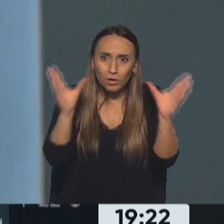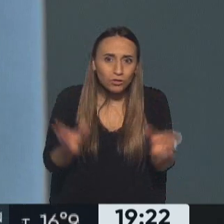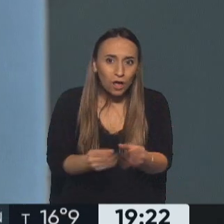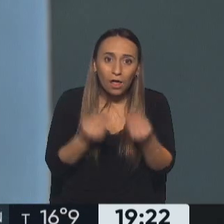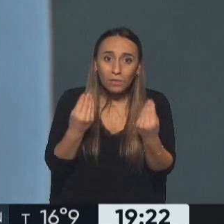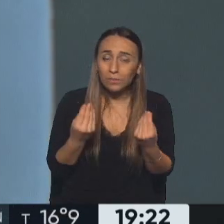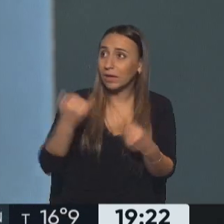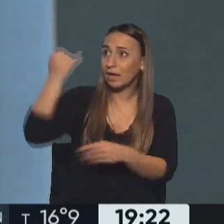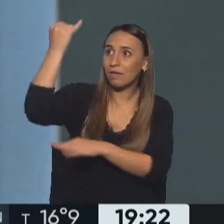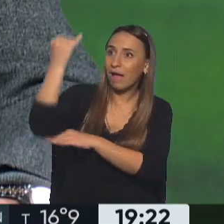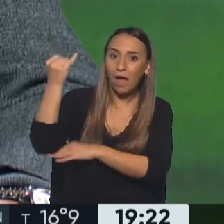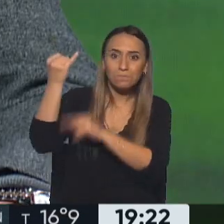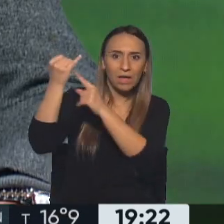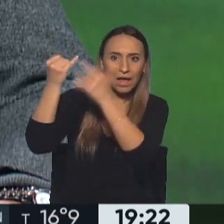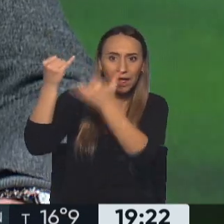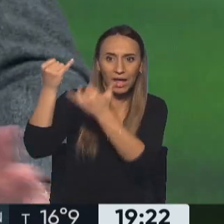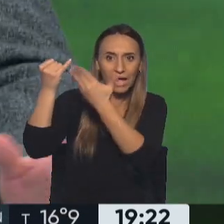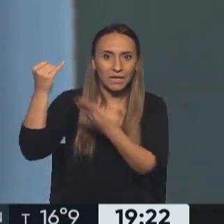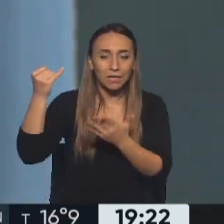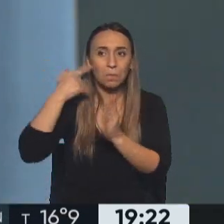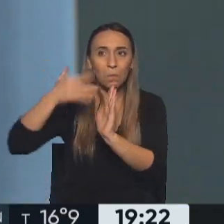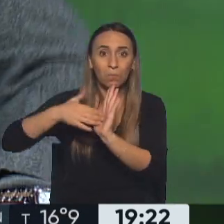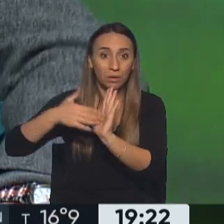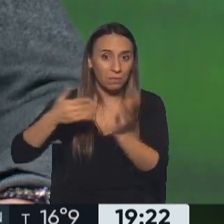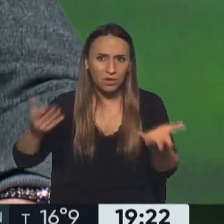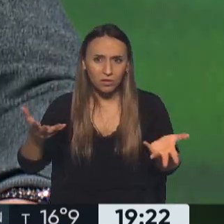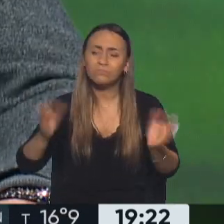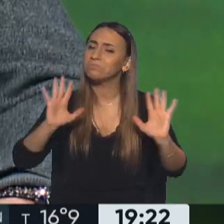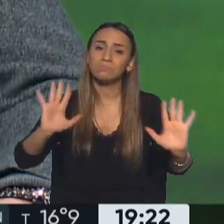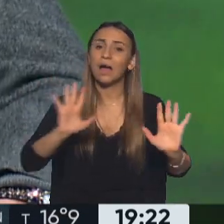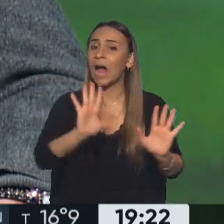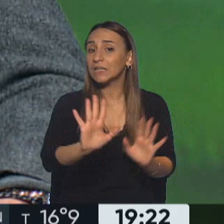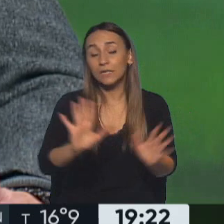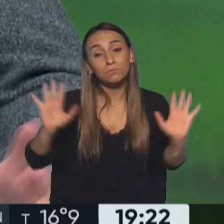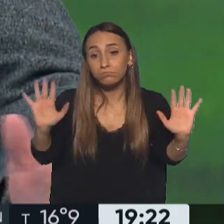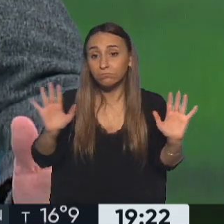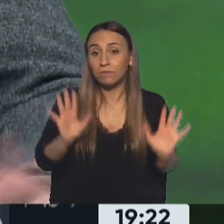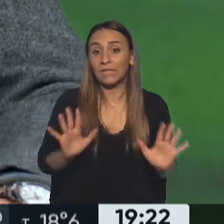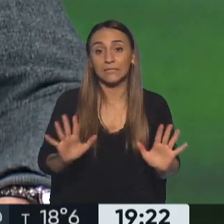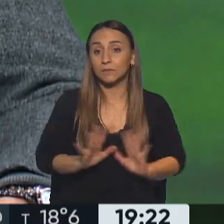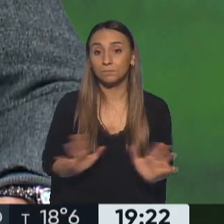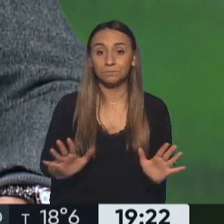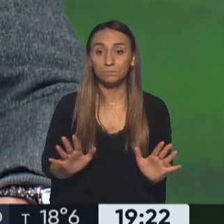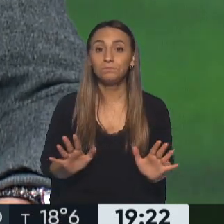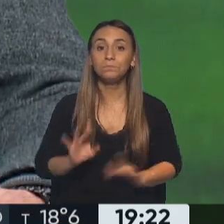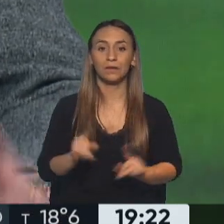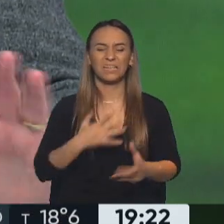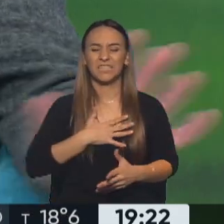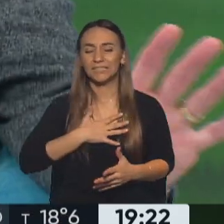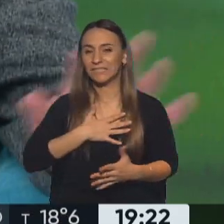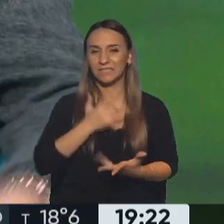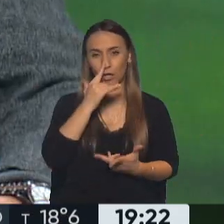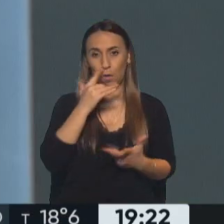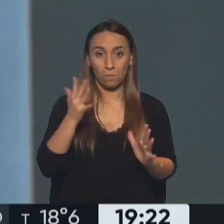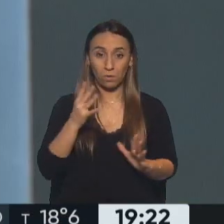buscar a la persona para detenerlo después pero bueno pero son las reglas de juego y que se siente incómodo con esto